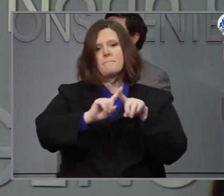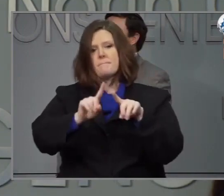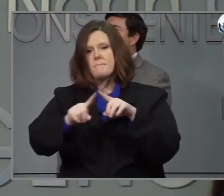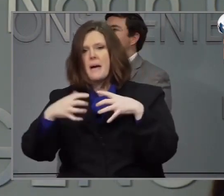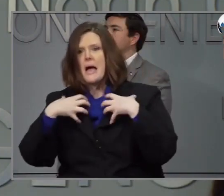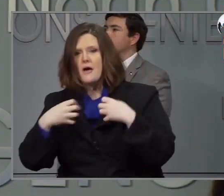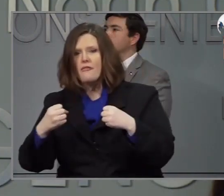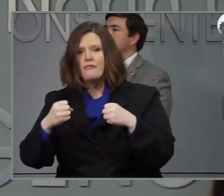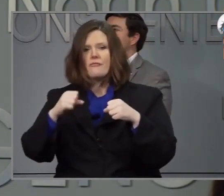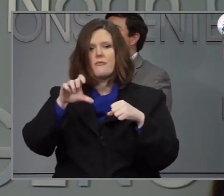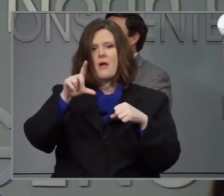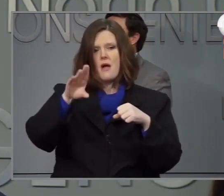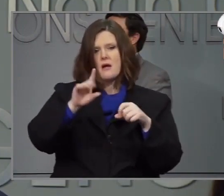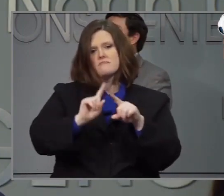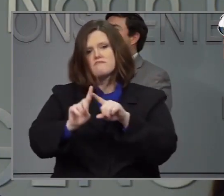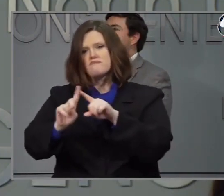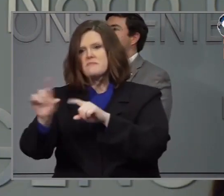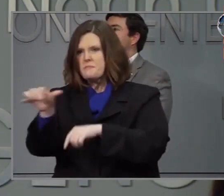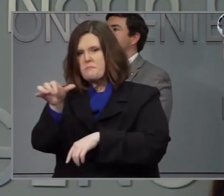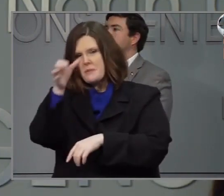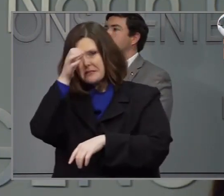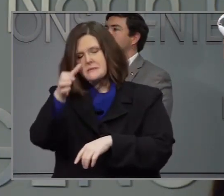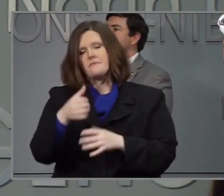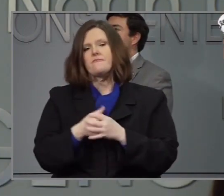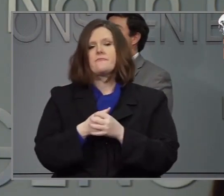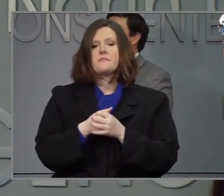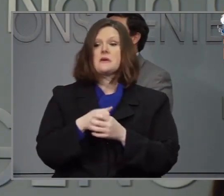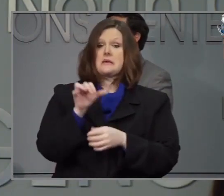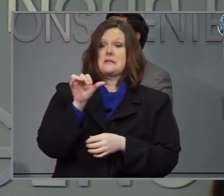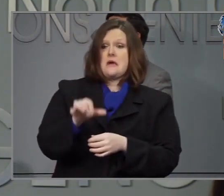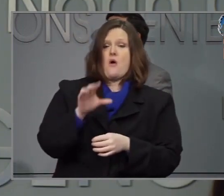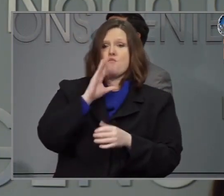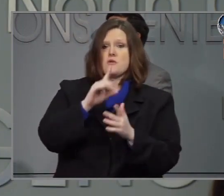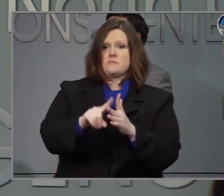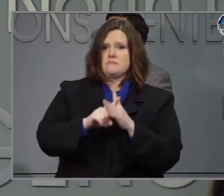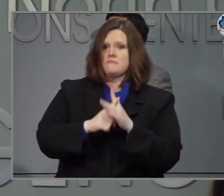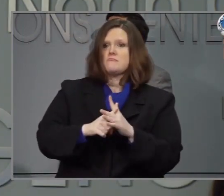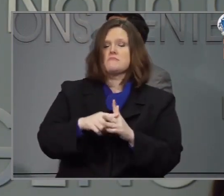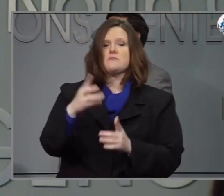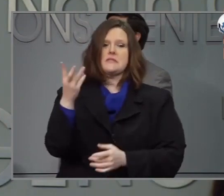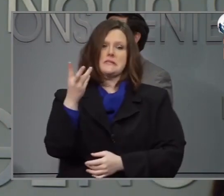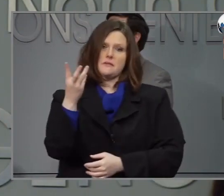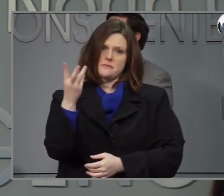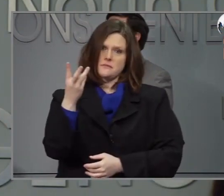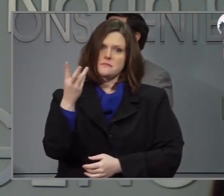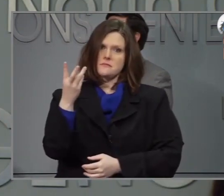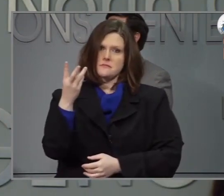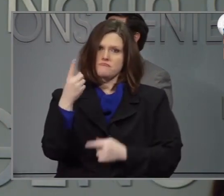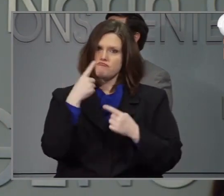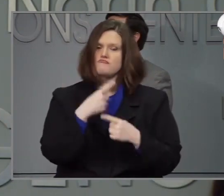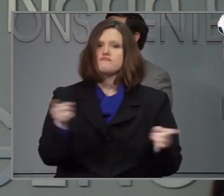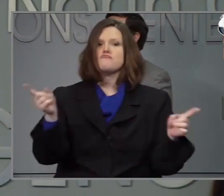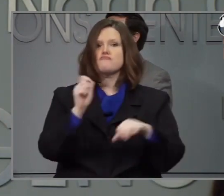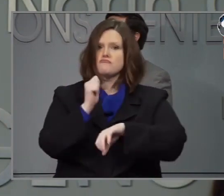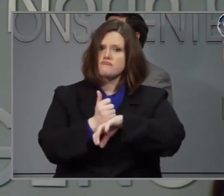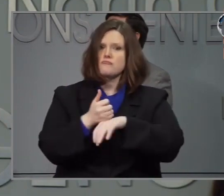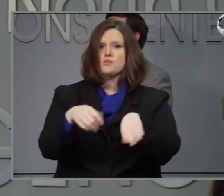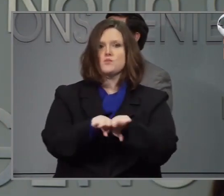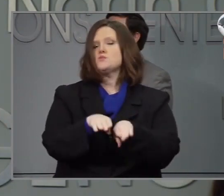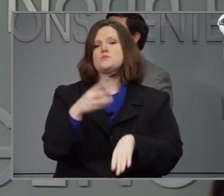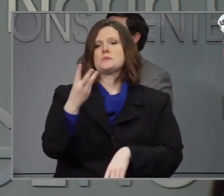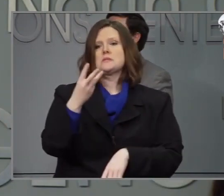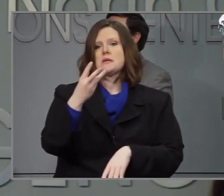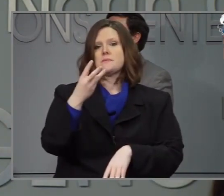queremos que sirven lo más pronto posible y esta orden entra en vigencia el miércoles y esto es